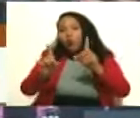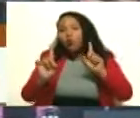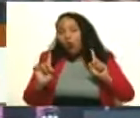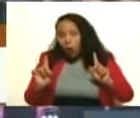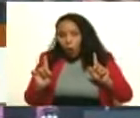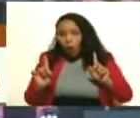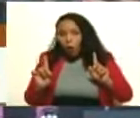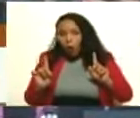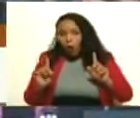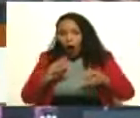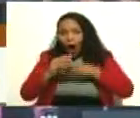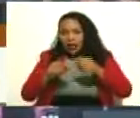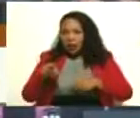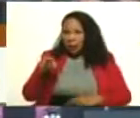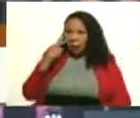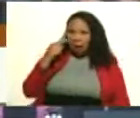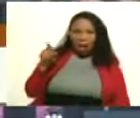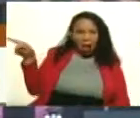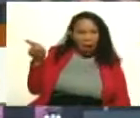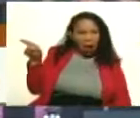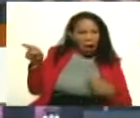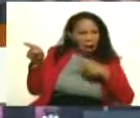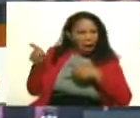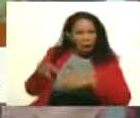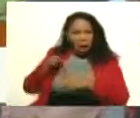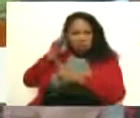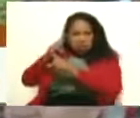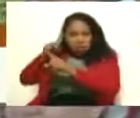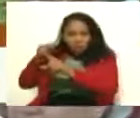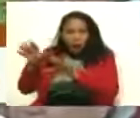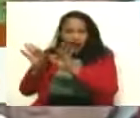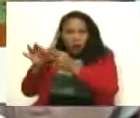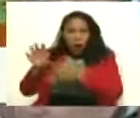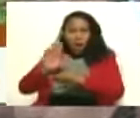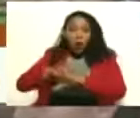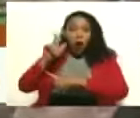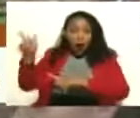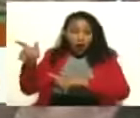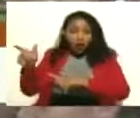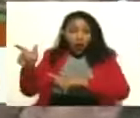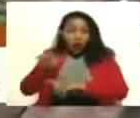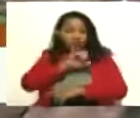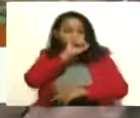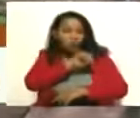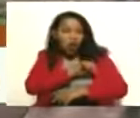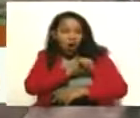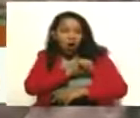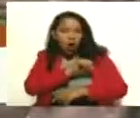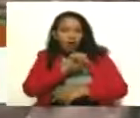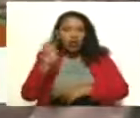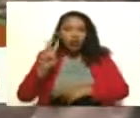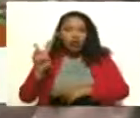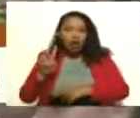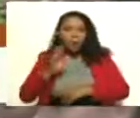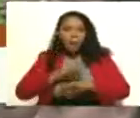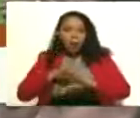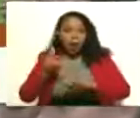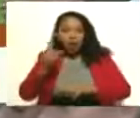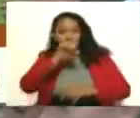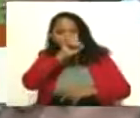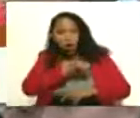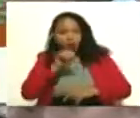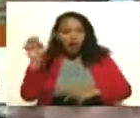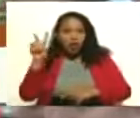Los destrozan, los señalan, se meten con su familia por el pecado de amar la patria, de querer la patria,